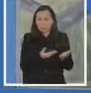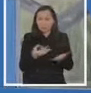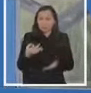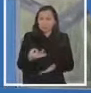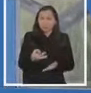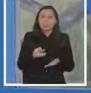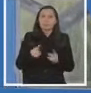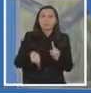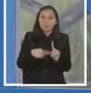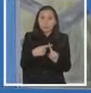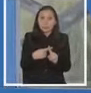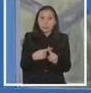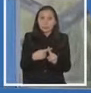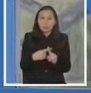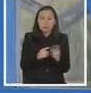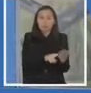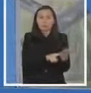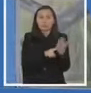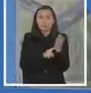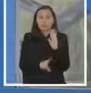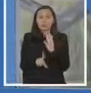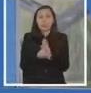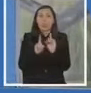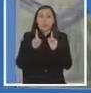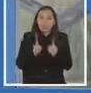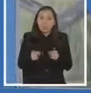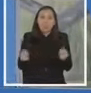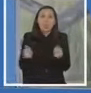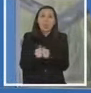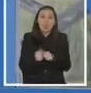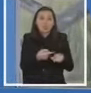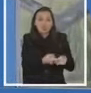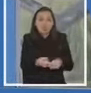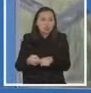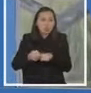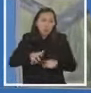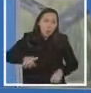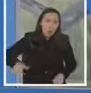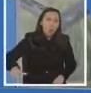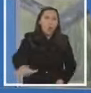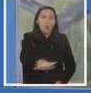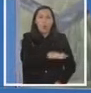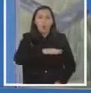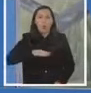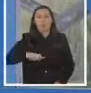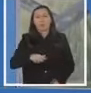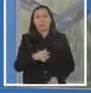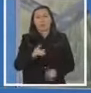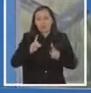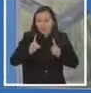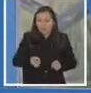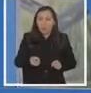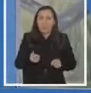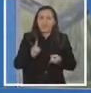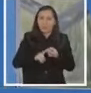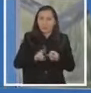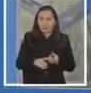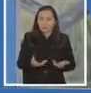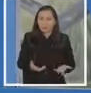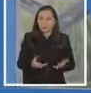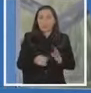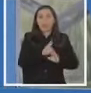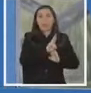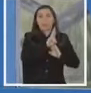cierto, además, como nos muestra esta ley, tiene que ser con la sociedad. Tiene que ser con la sociedad. Con